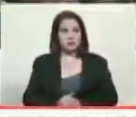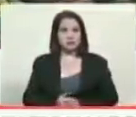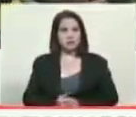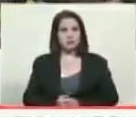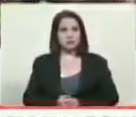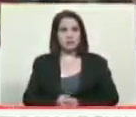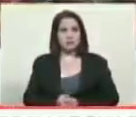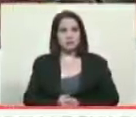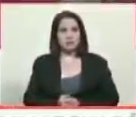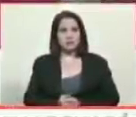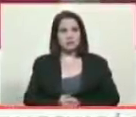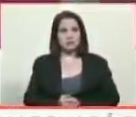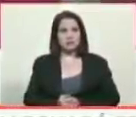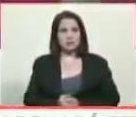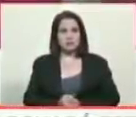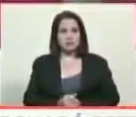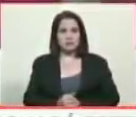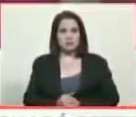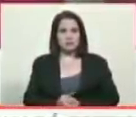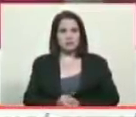No, hermanos y hermanas.